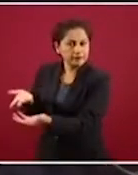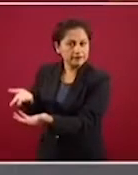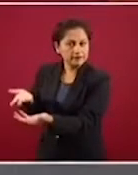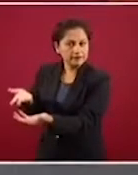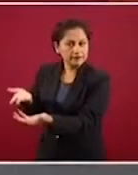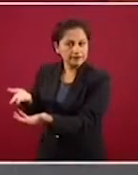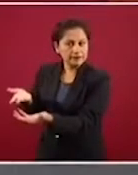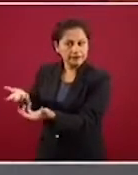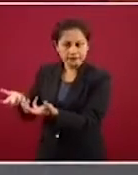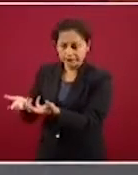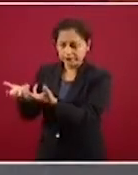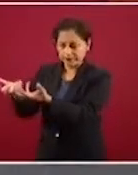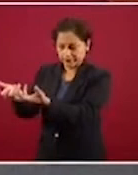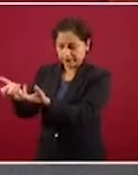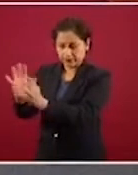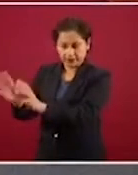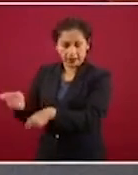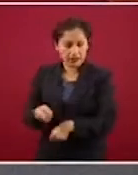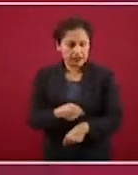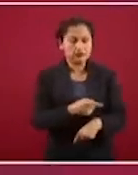la programación. Bueno, ¿qué quiero?